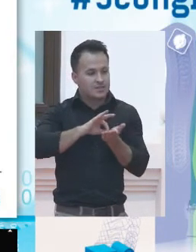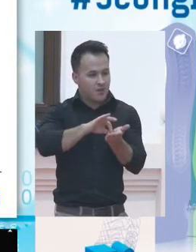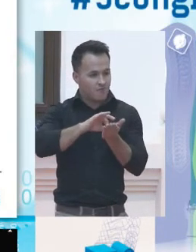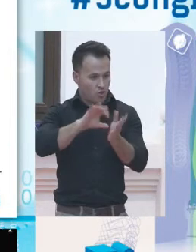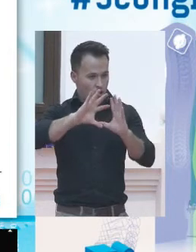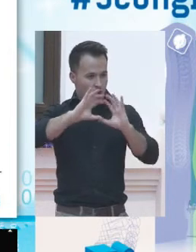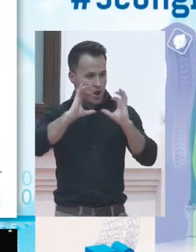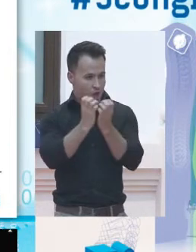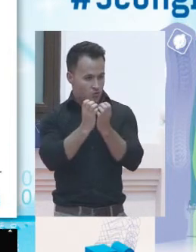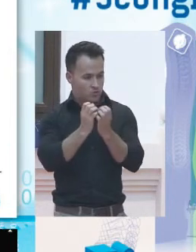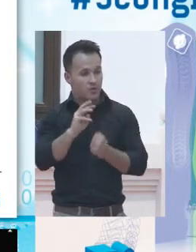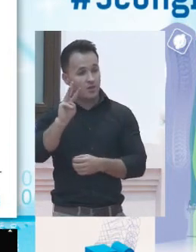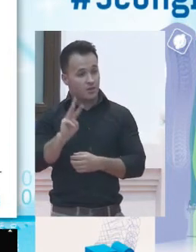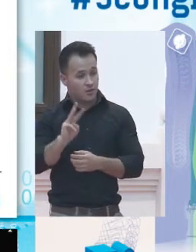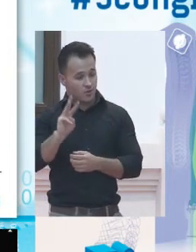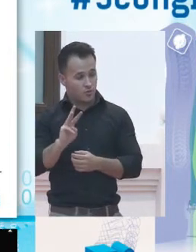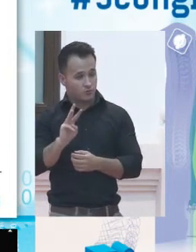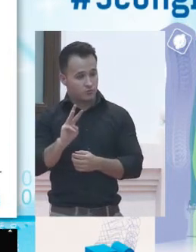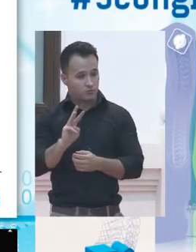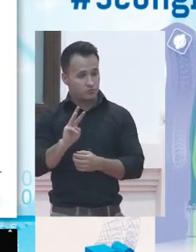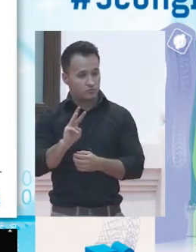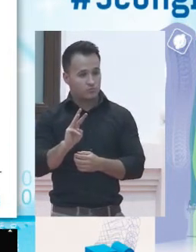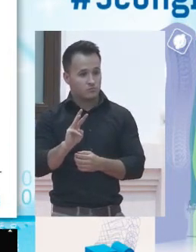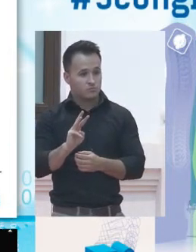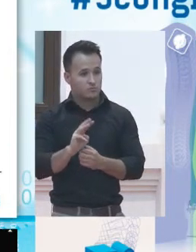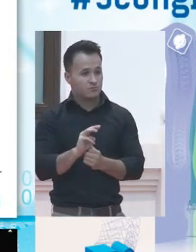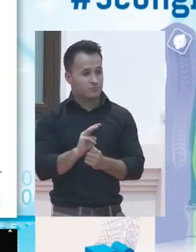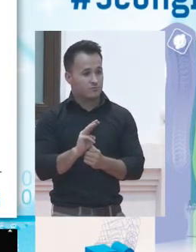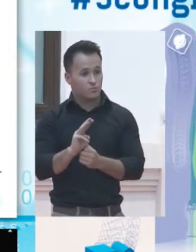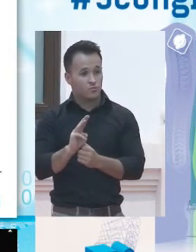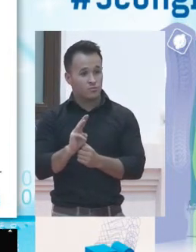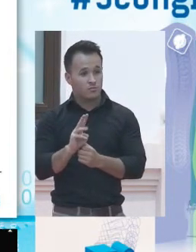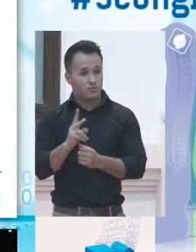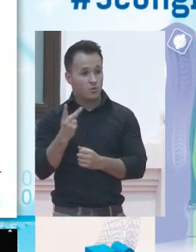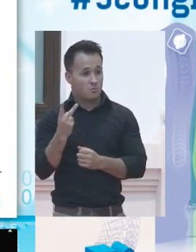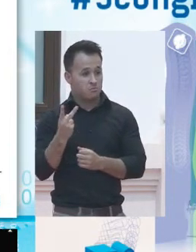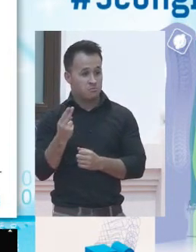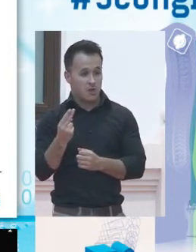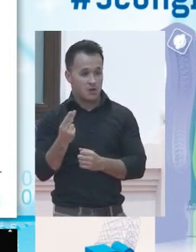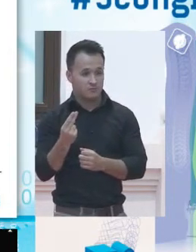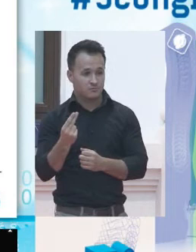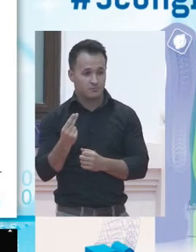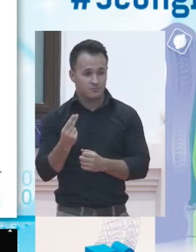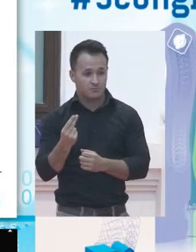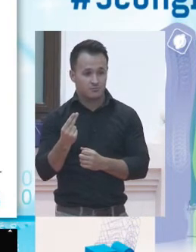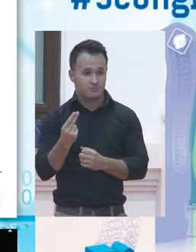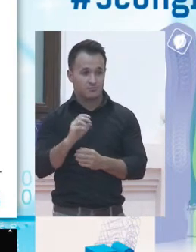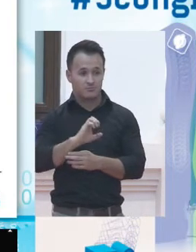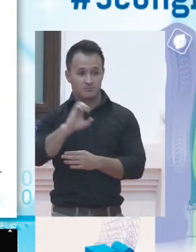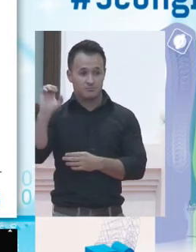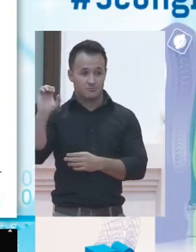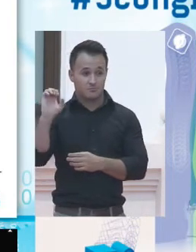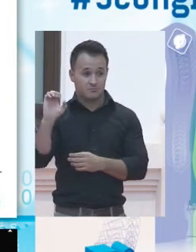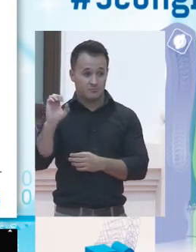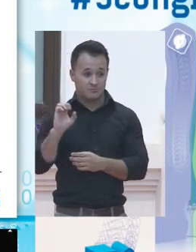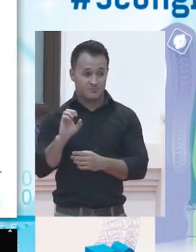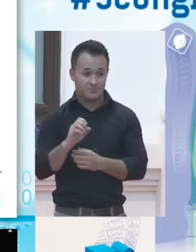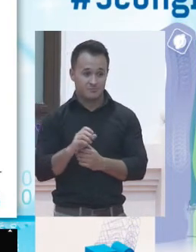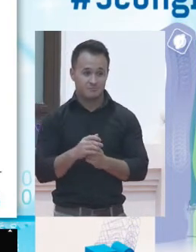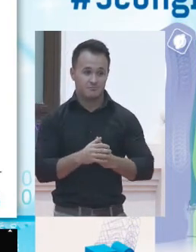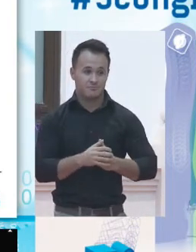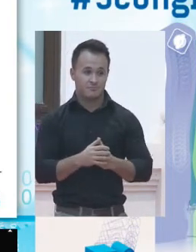Y el tercero es crear un partnership, un grupo de amigos, llamémoslo así, europeos sobre el cloud, para que condujeran